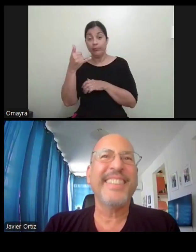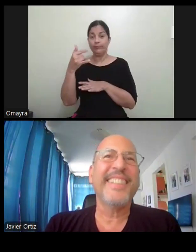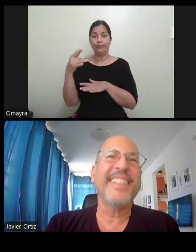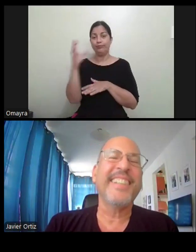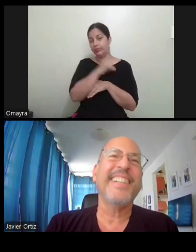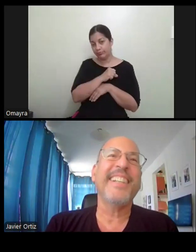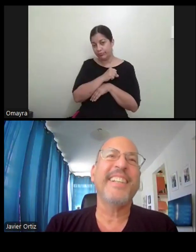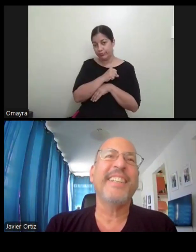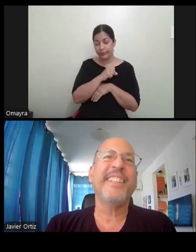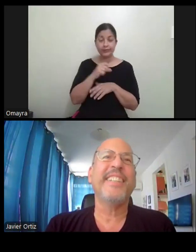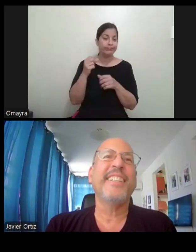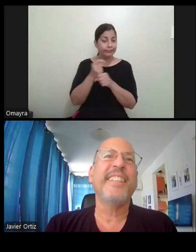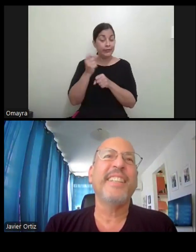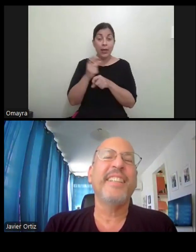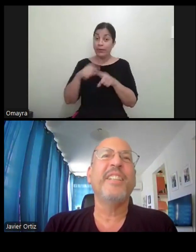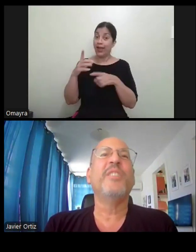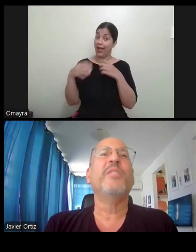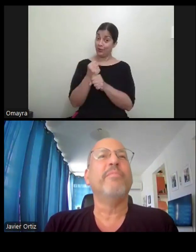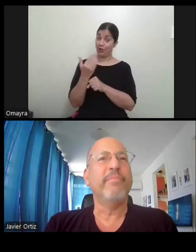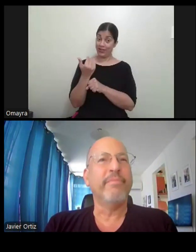no. Año 15 y aquí es que está.